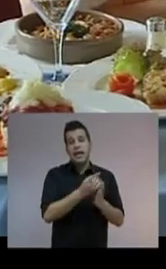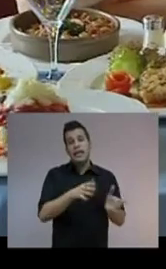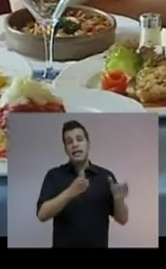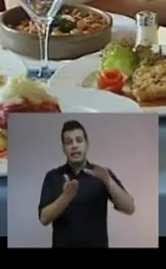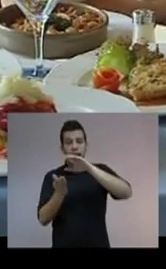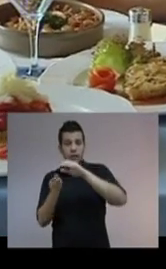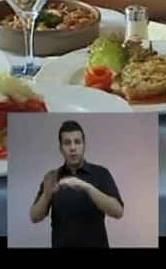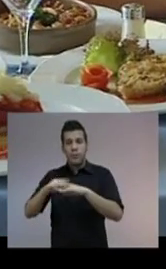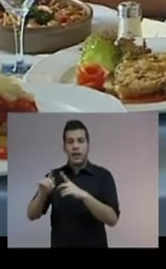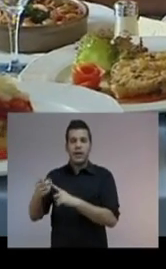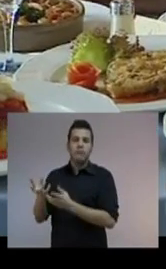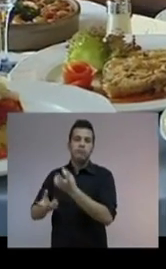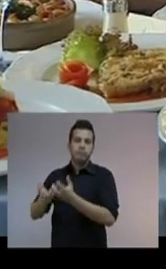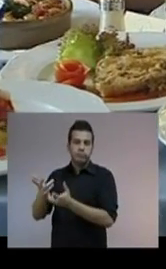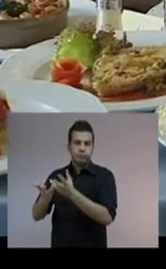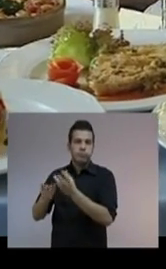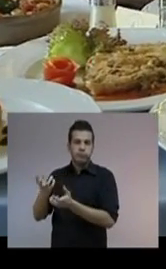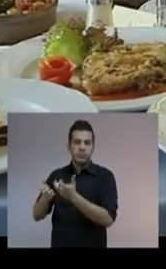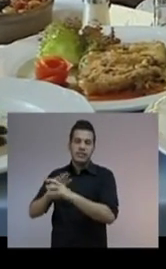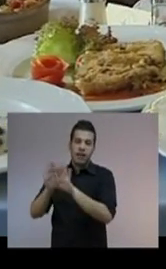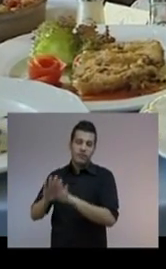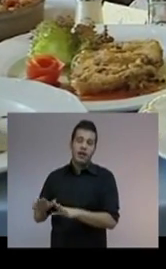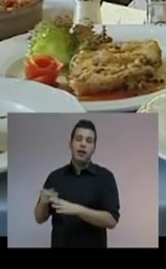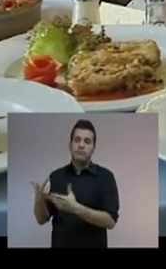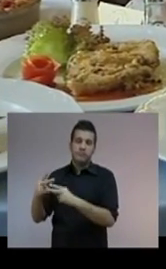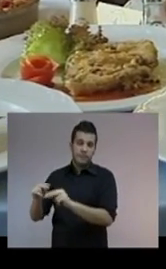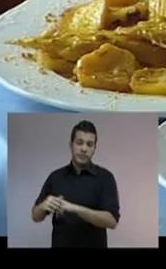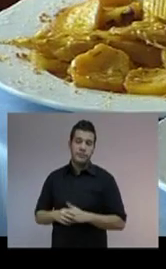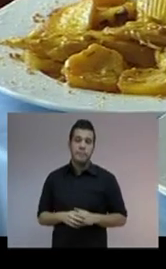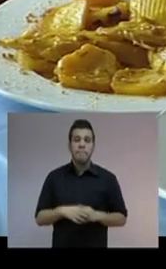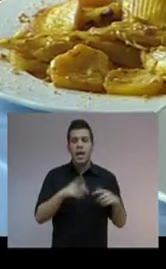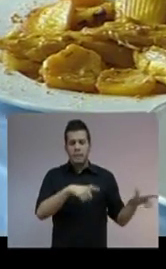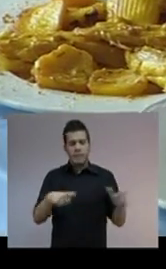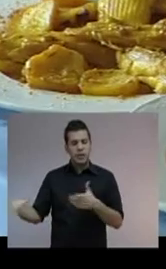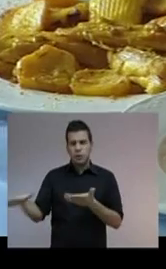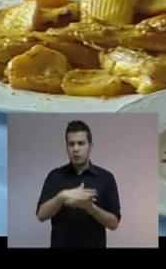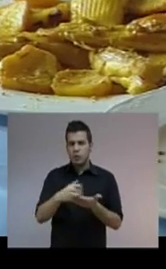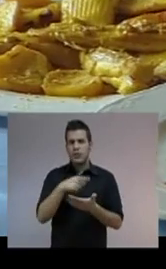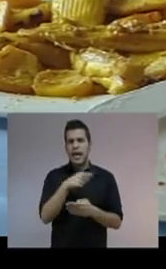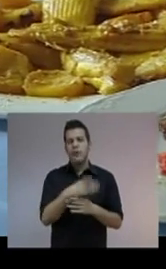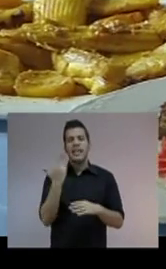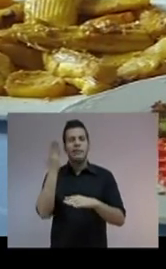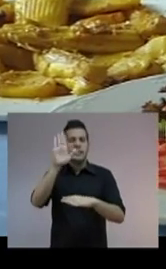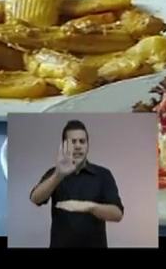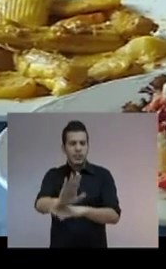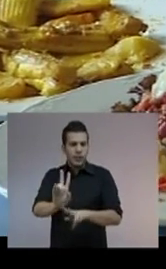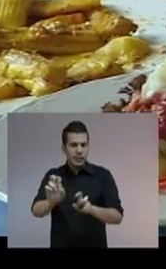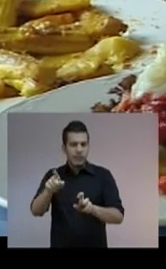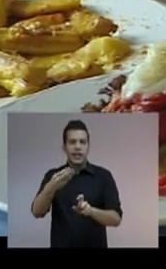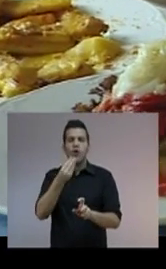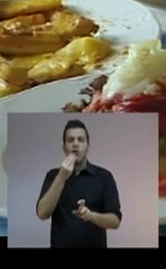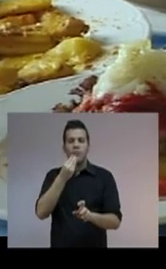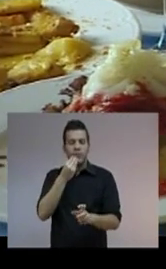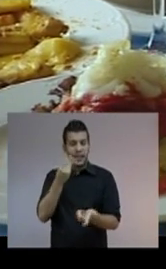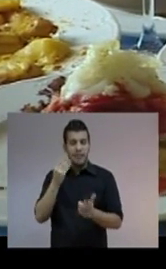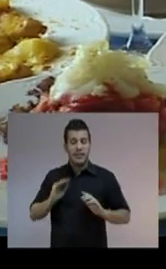que se vaya reduciendo el caldo dentro del plato. Todos estos platos que tenemos aquí constituyen una auténtica representación de la comida ibicenca y además